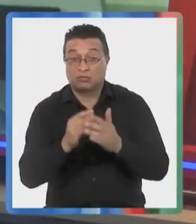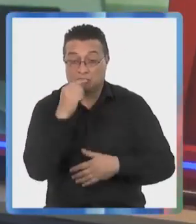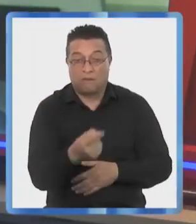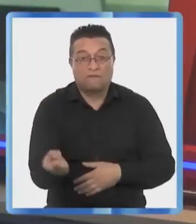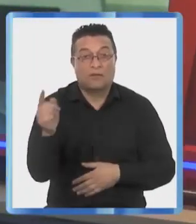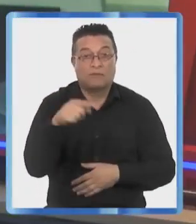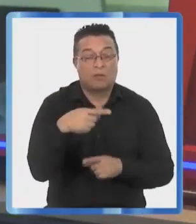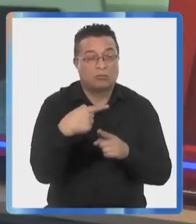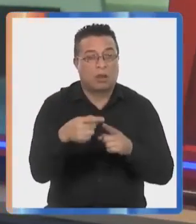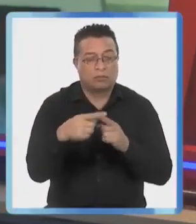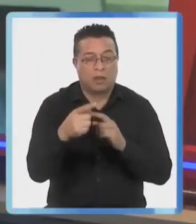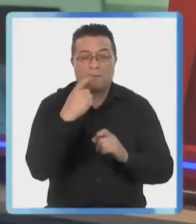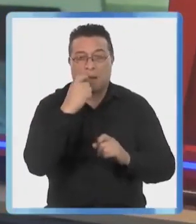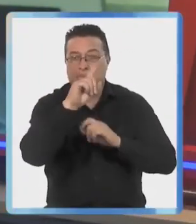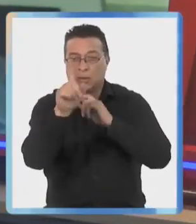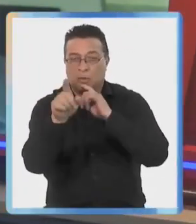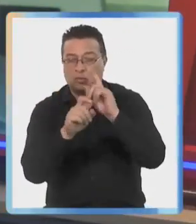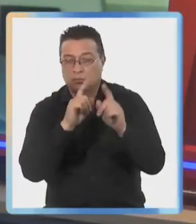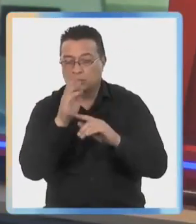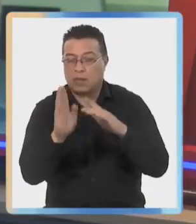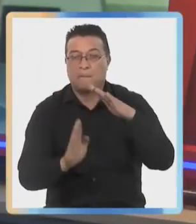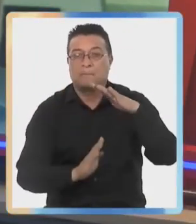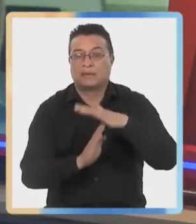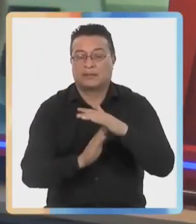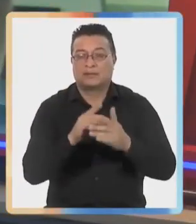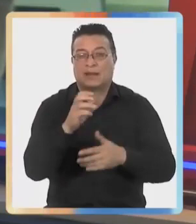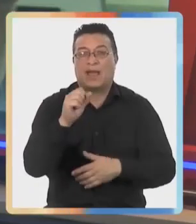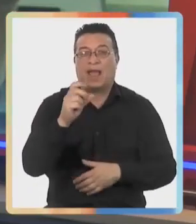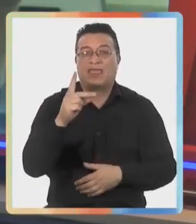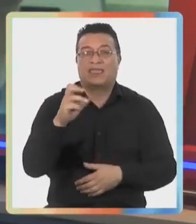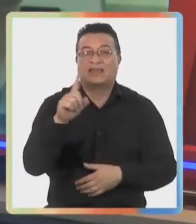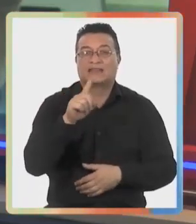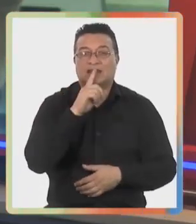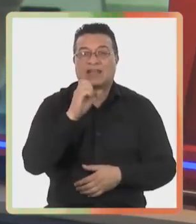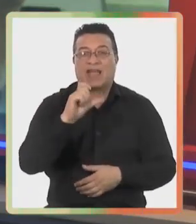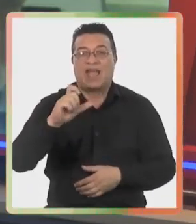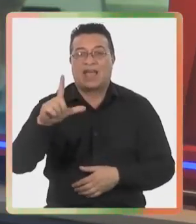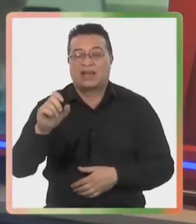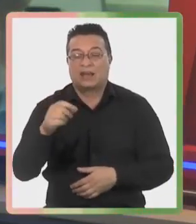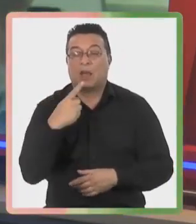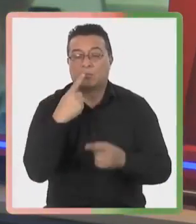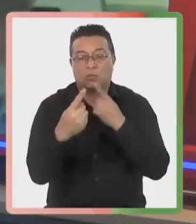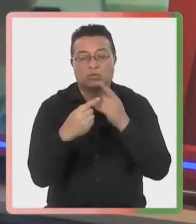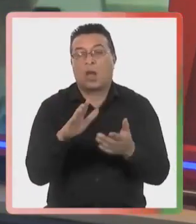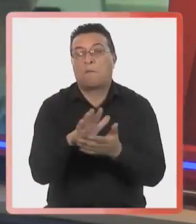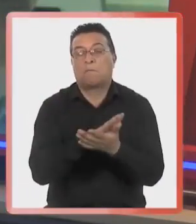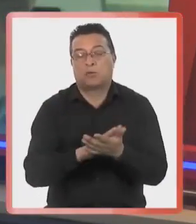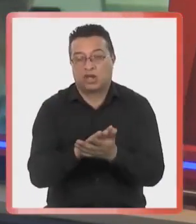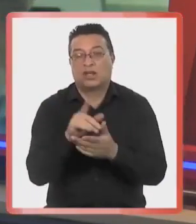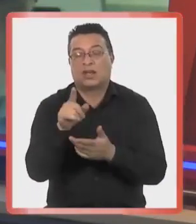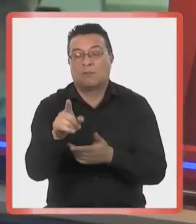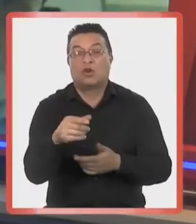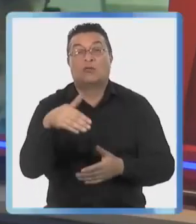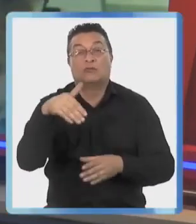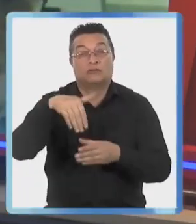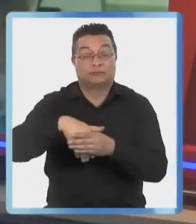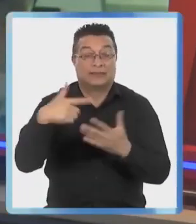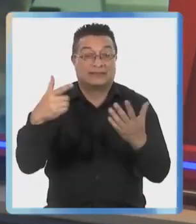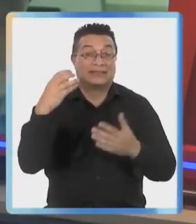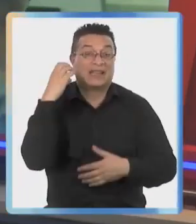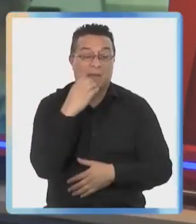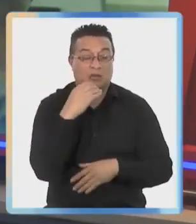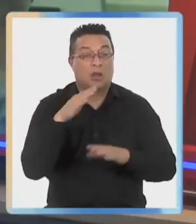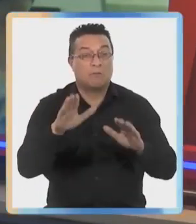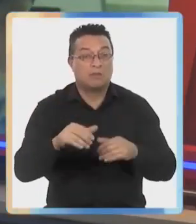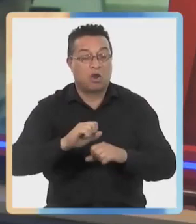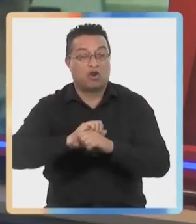de inmediato porque tenemos varias preguntas pendientes junto a Andrés Tagle, presidente del CERVEL. Quiero preguntarle, por ejemplo, en la elección del domingo 7 de mayo, ¿se van a mantener